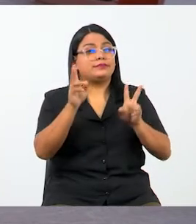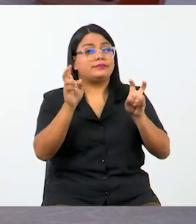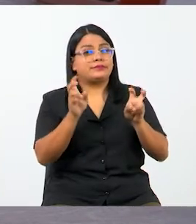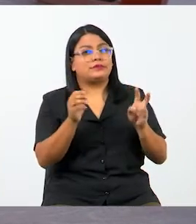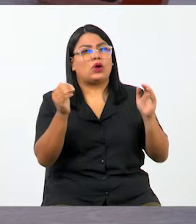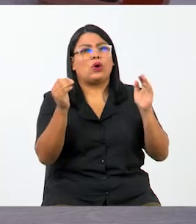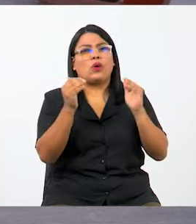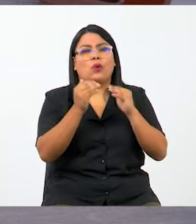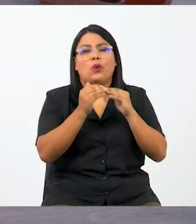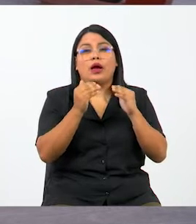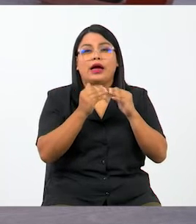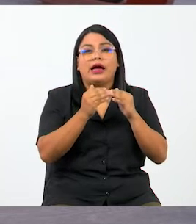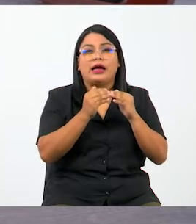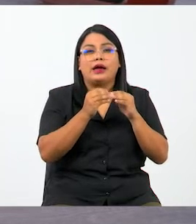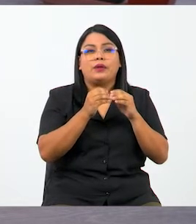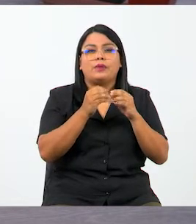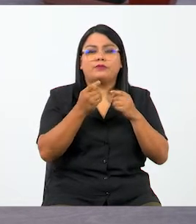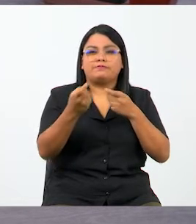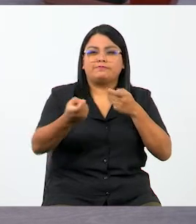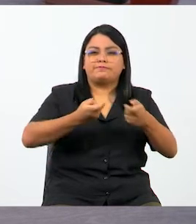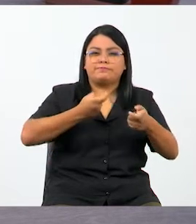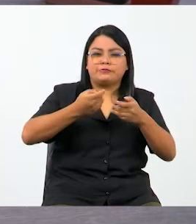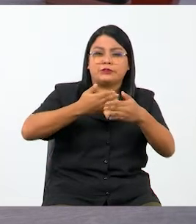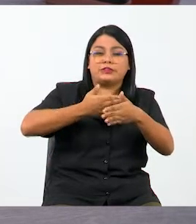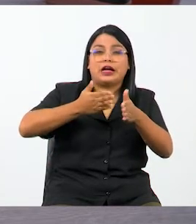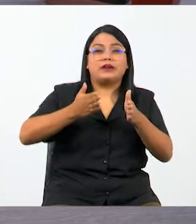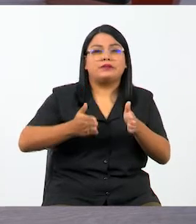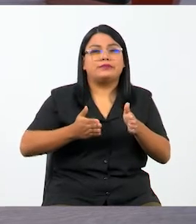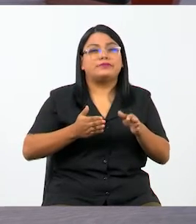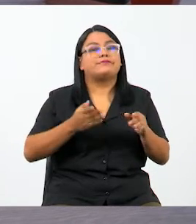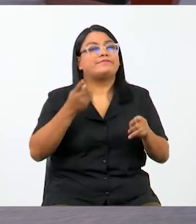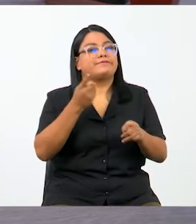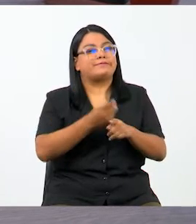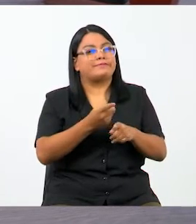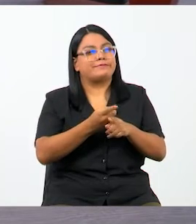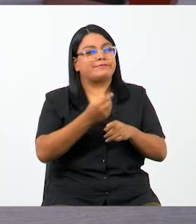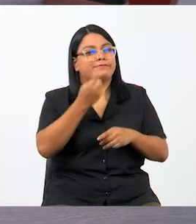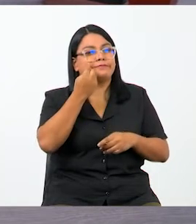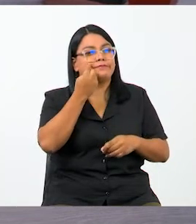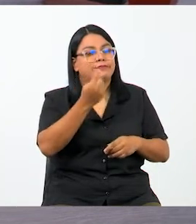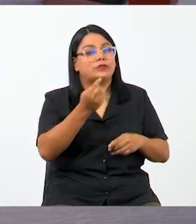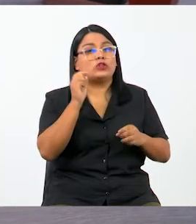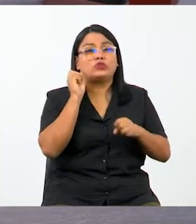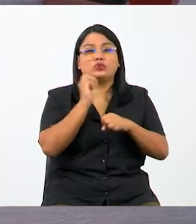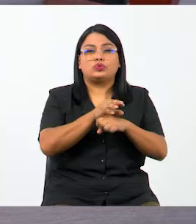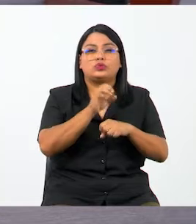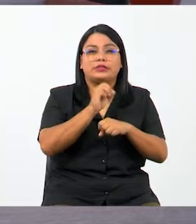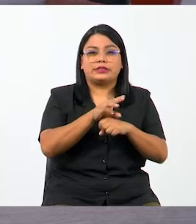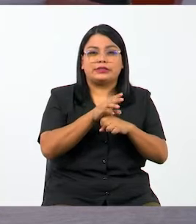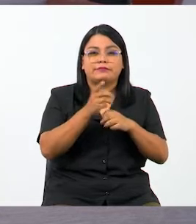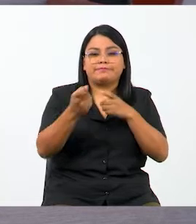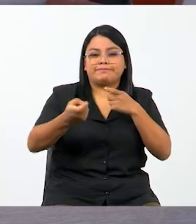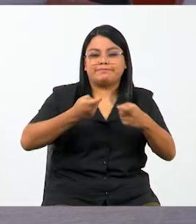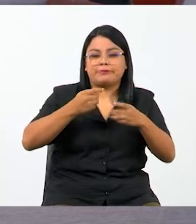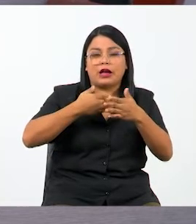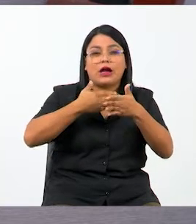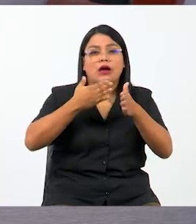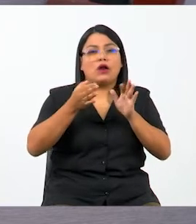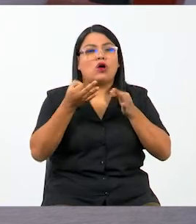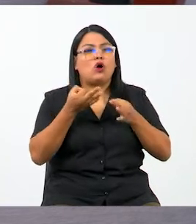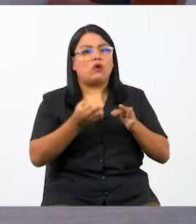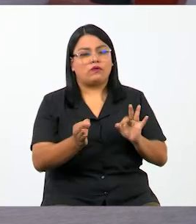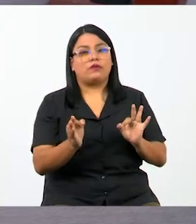la gestión en el aula. Así es, encontraremos sugerencias para gestionar el aula de una forma general,